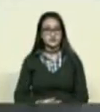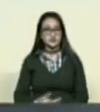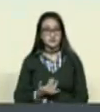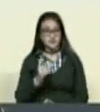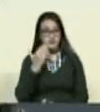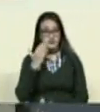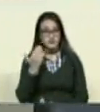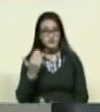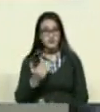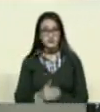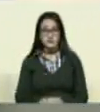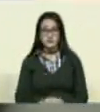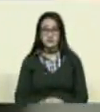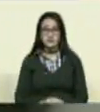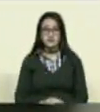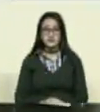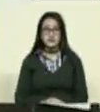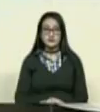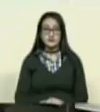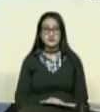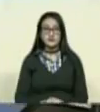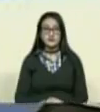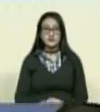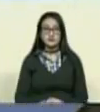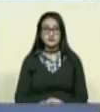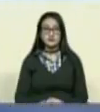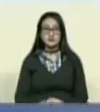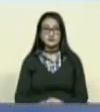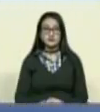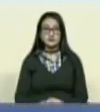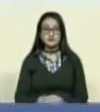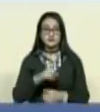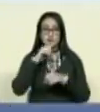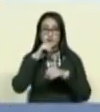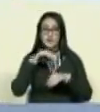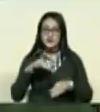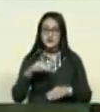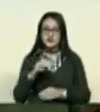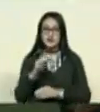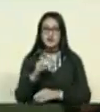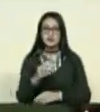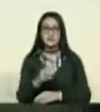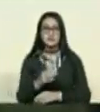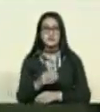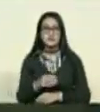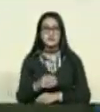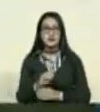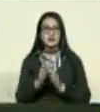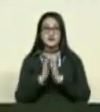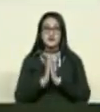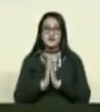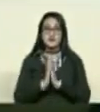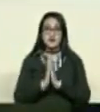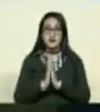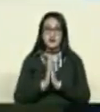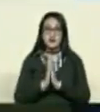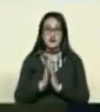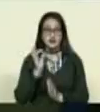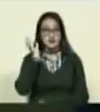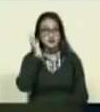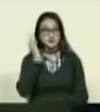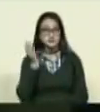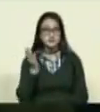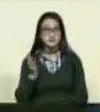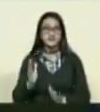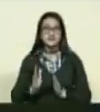¿Qué dice aquí Cilia? María Betania, mira, nos bendice María Betania. Santa Bárbara y María Betania,